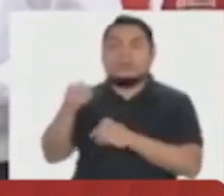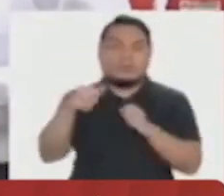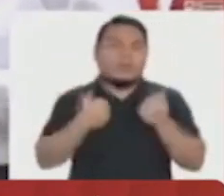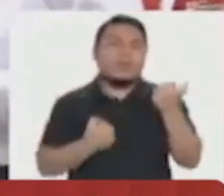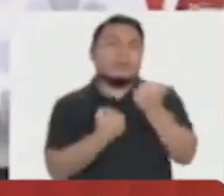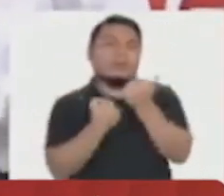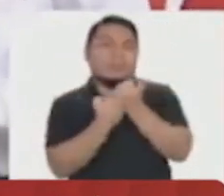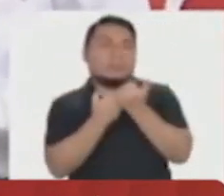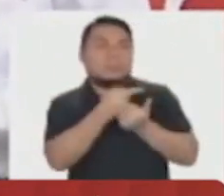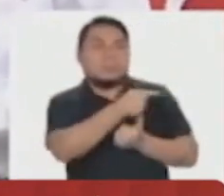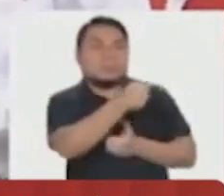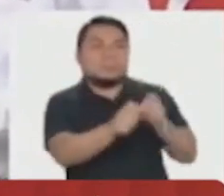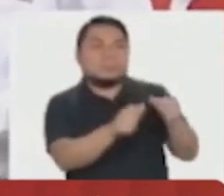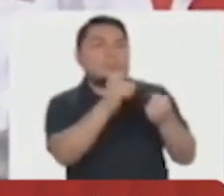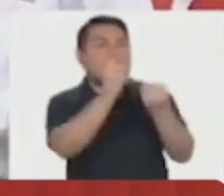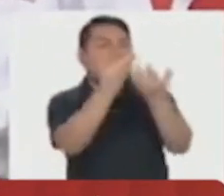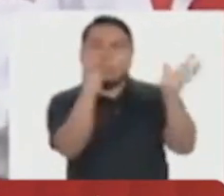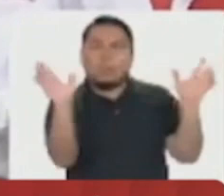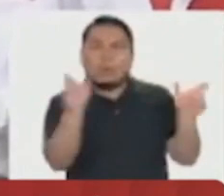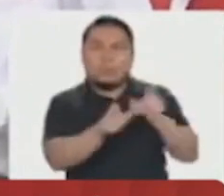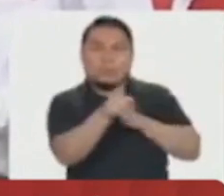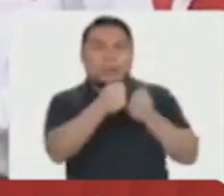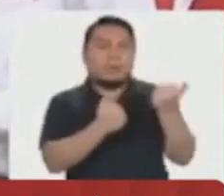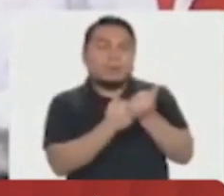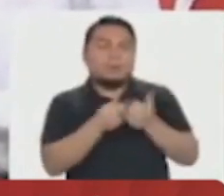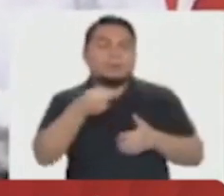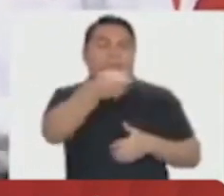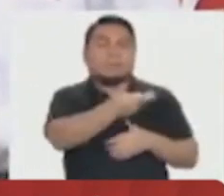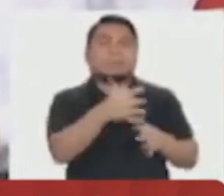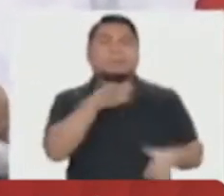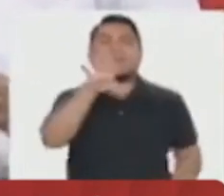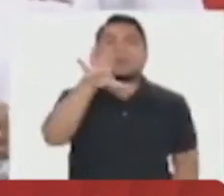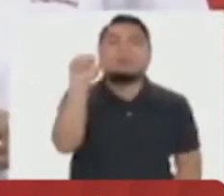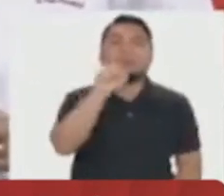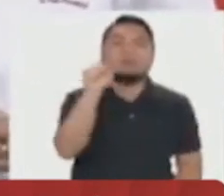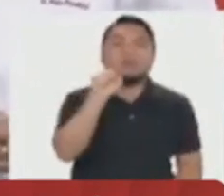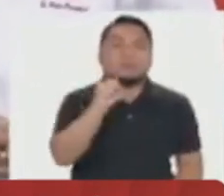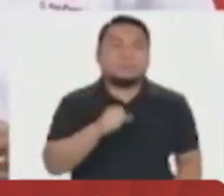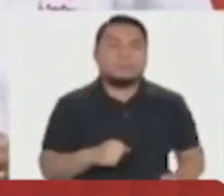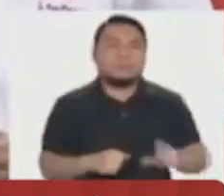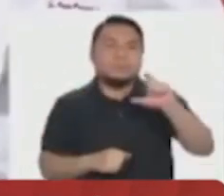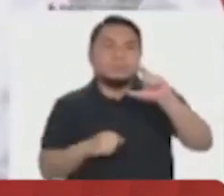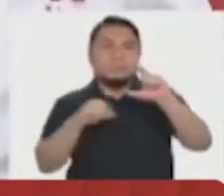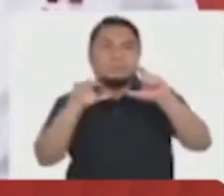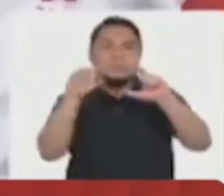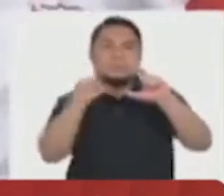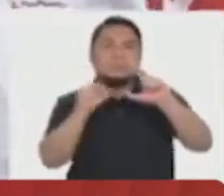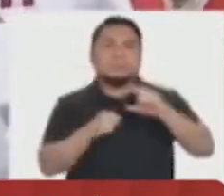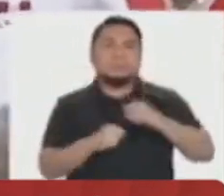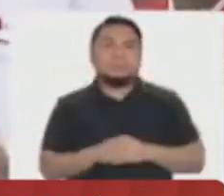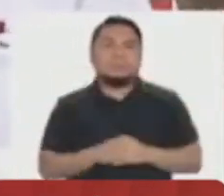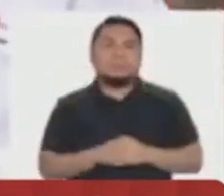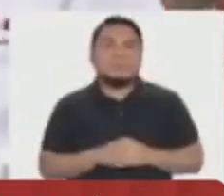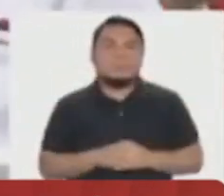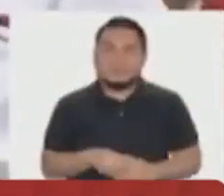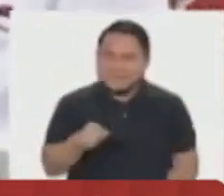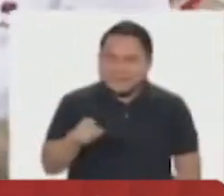al personal civil, a la población civil, a un costo de 5 soles, ¿no? Entonces, no, 2 soles nomás. Eso